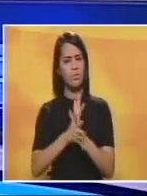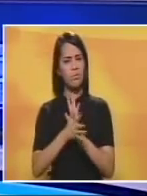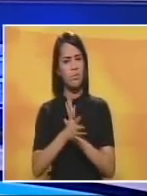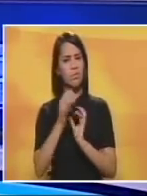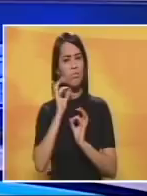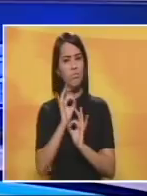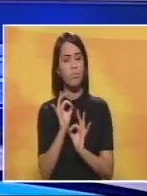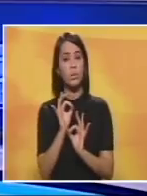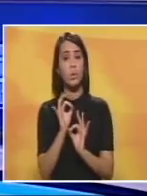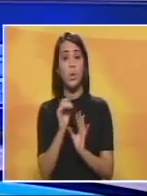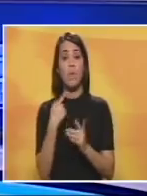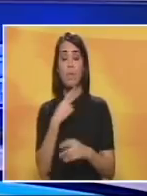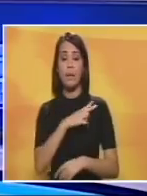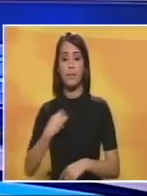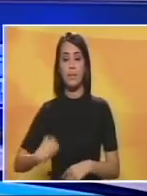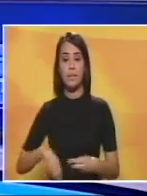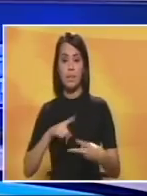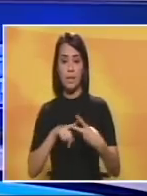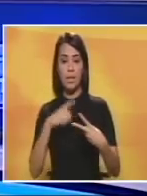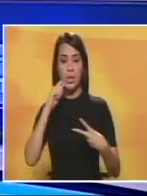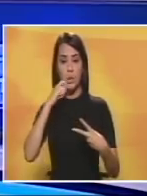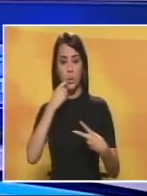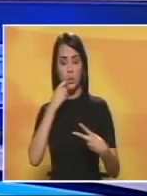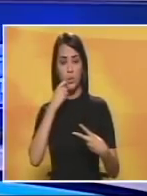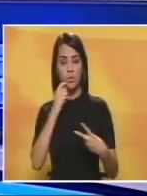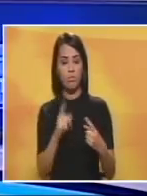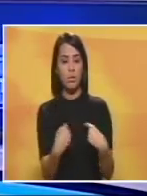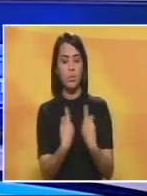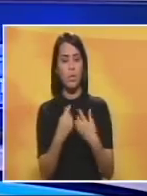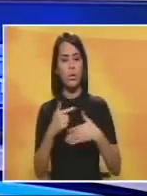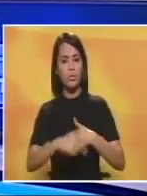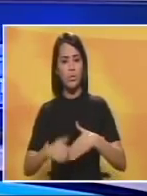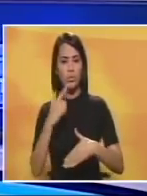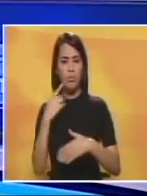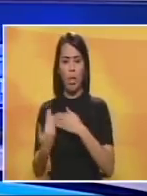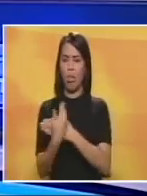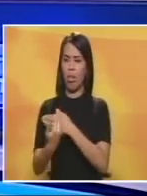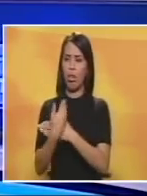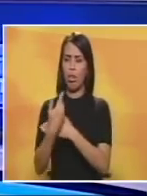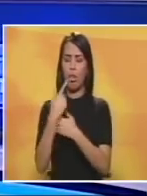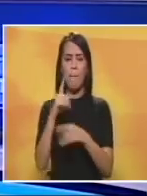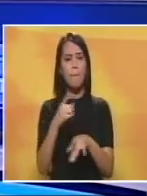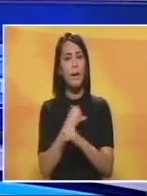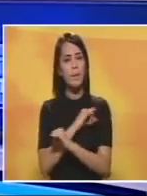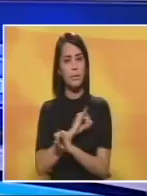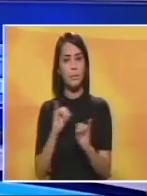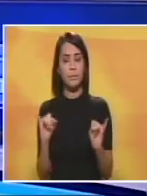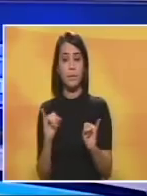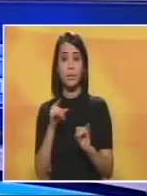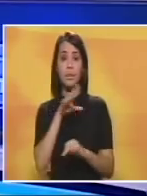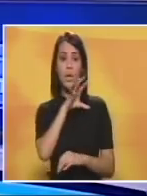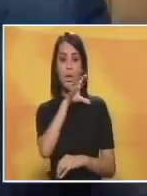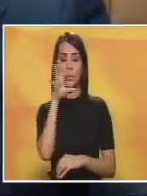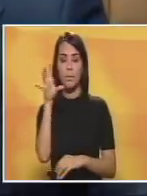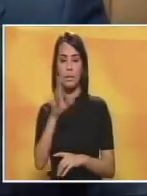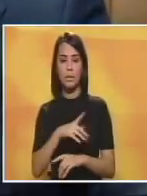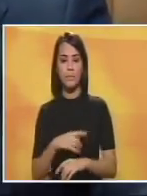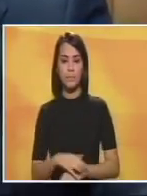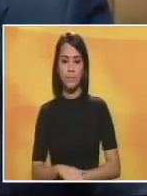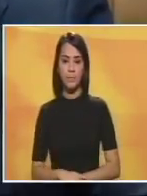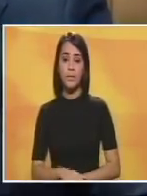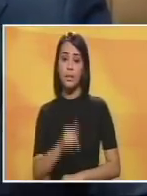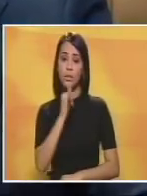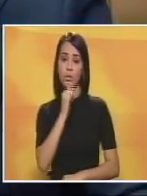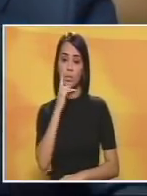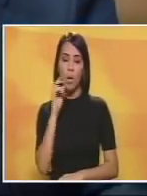creciente influencia de China y Rusia en Sudamérica podría suponer una amenaza para la soberanía de los países de la región. Así lo